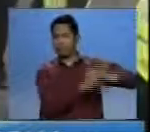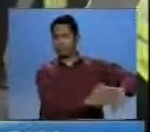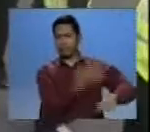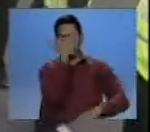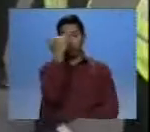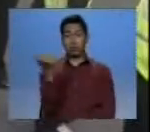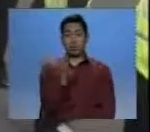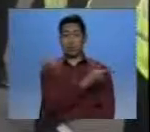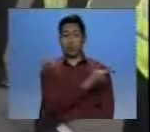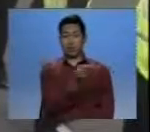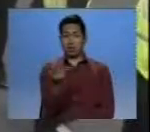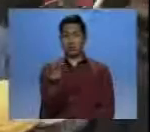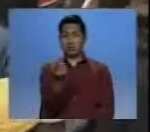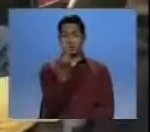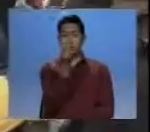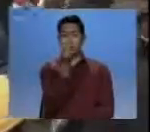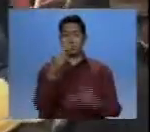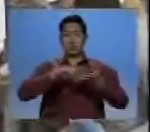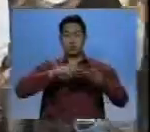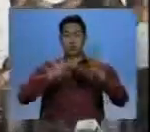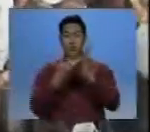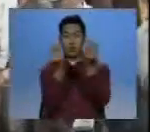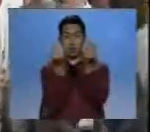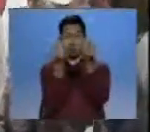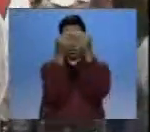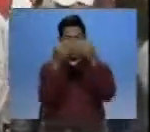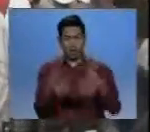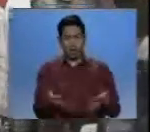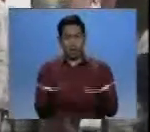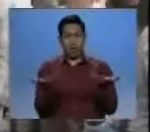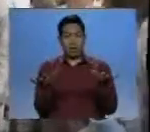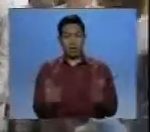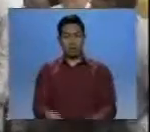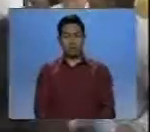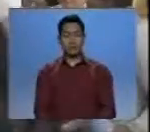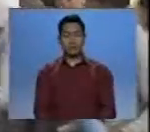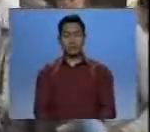provocan pérdidas para el país. En Cotopaxi, Lorena Aldaz, Gama Noticias.